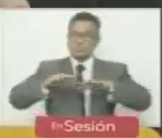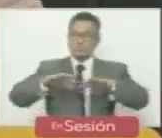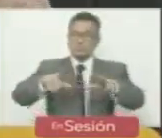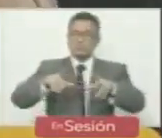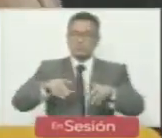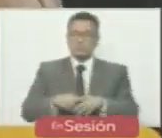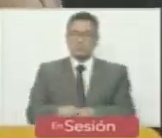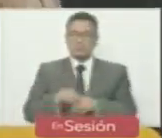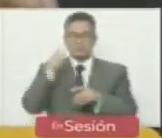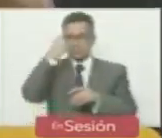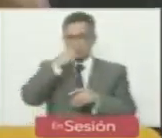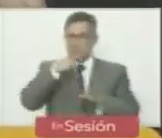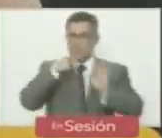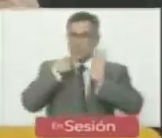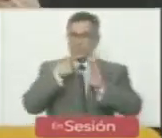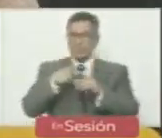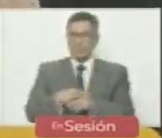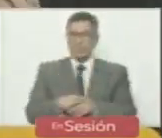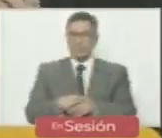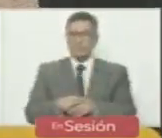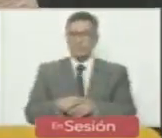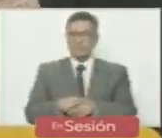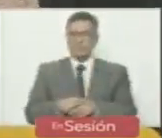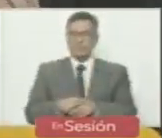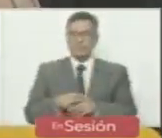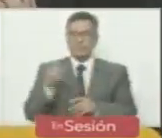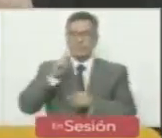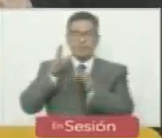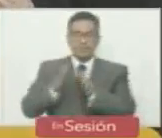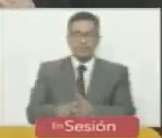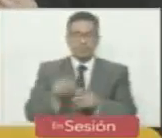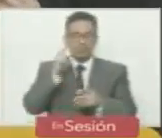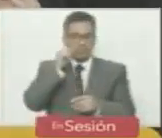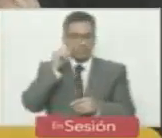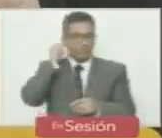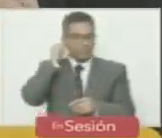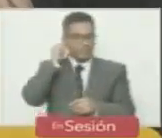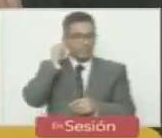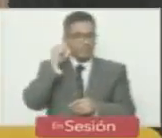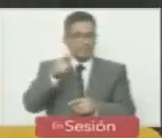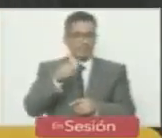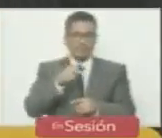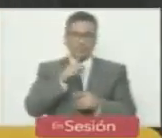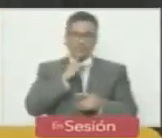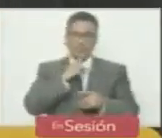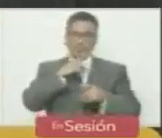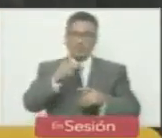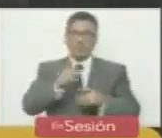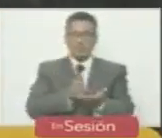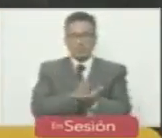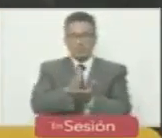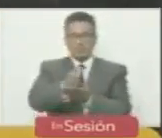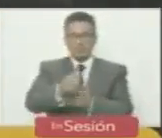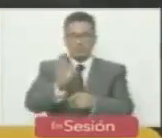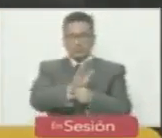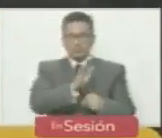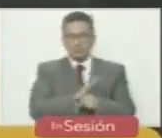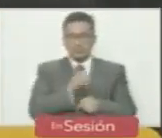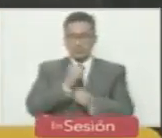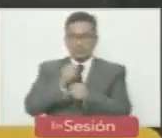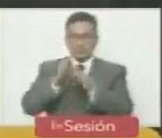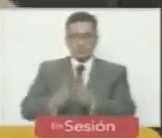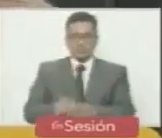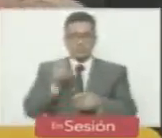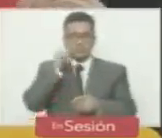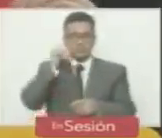con la cara y con el rostro de un venezolano y de una venezolana con la dignidad de seguir protegiendo al trabajador y a la